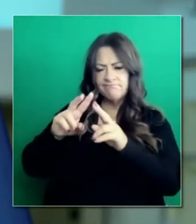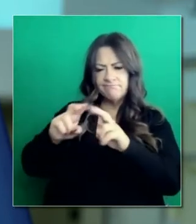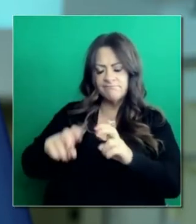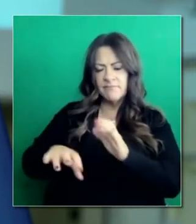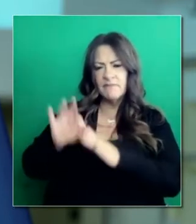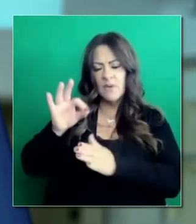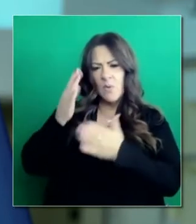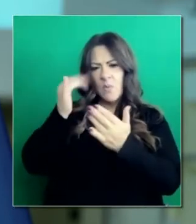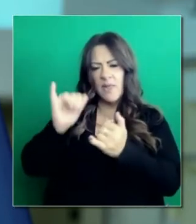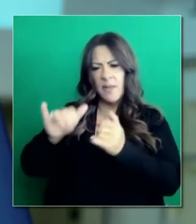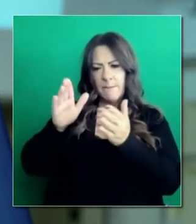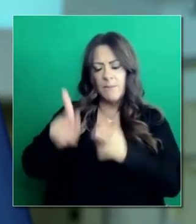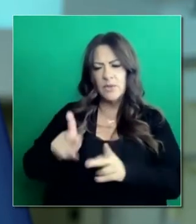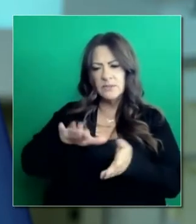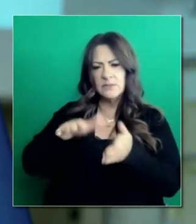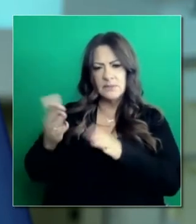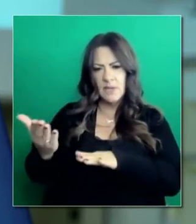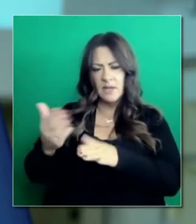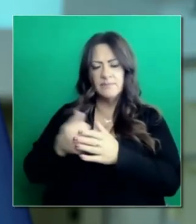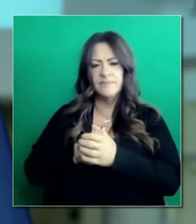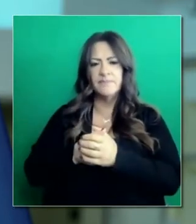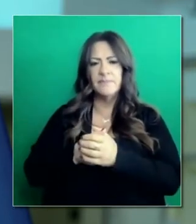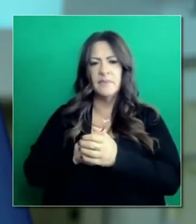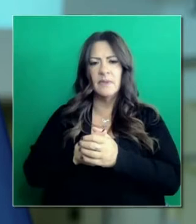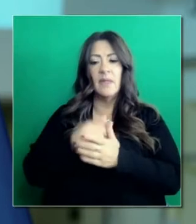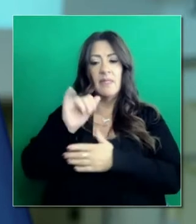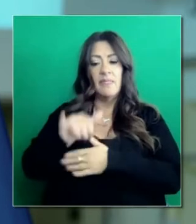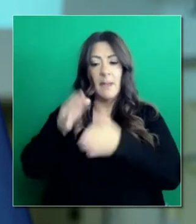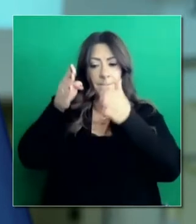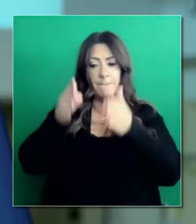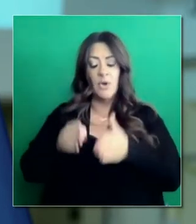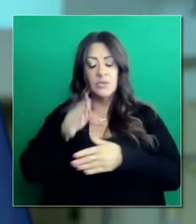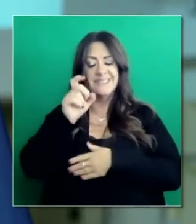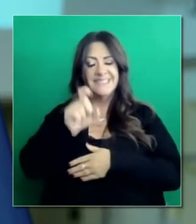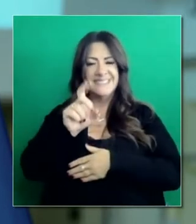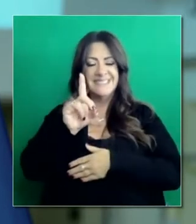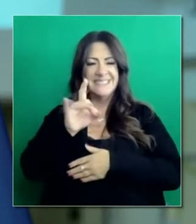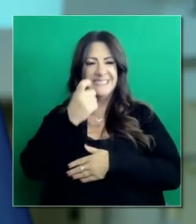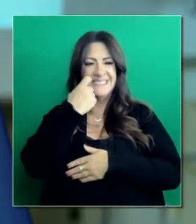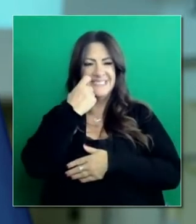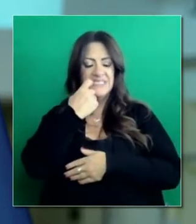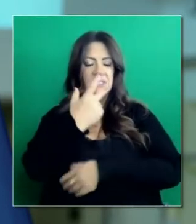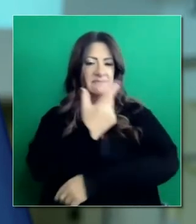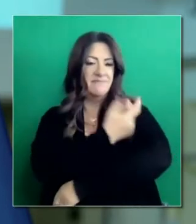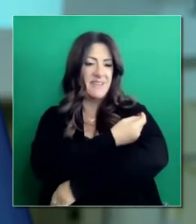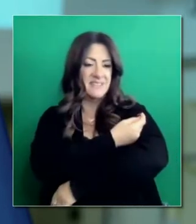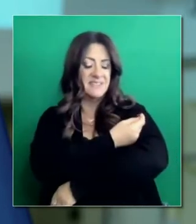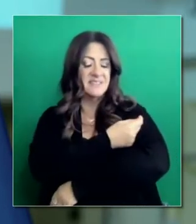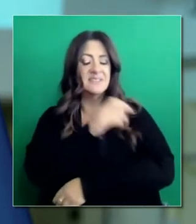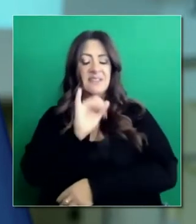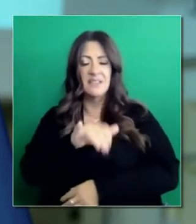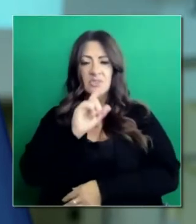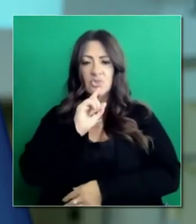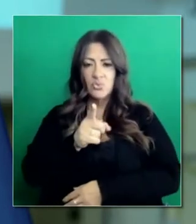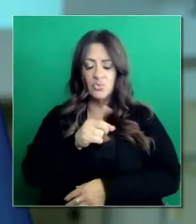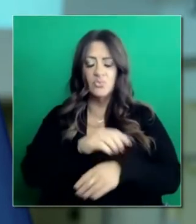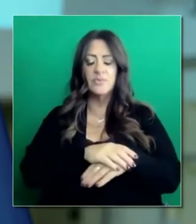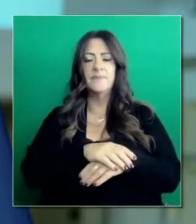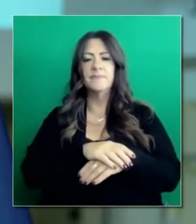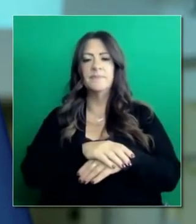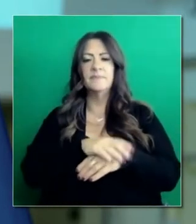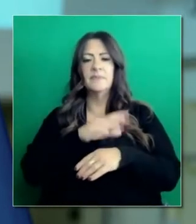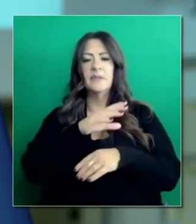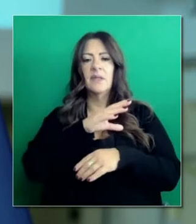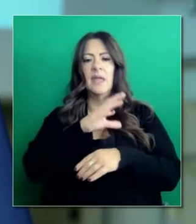este caso. Esto es un individuo que había sido recién vacunado. Y otros detalles son un poco más complejos.